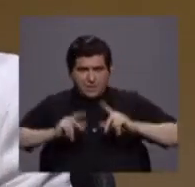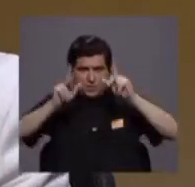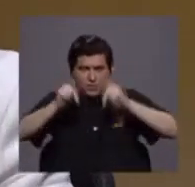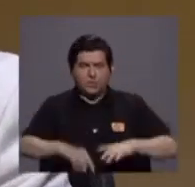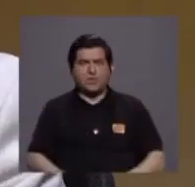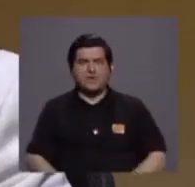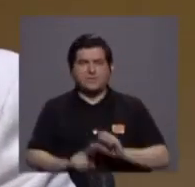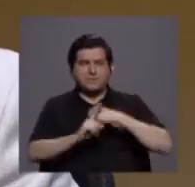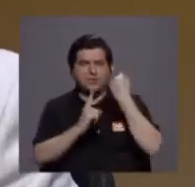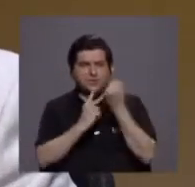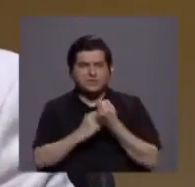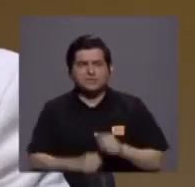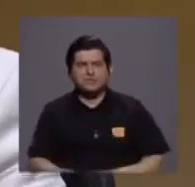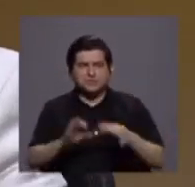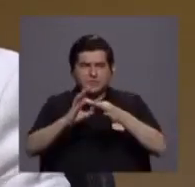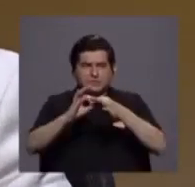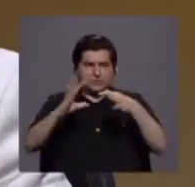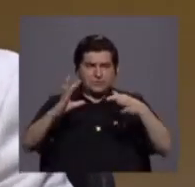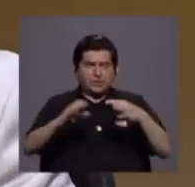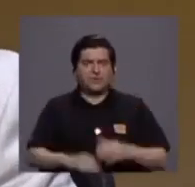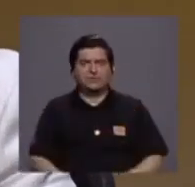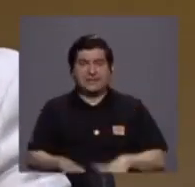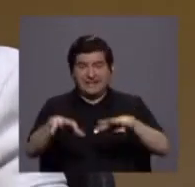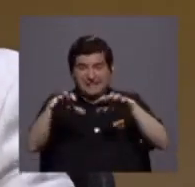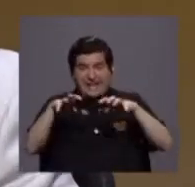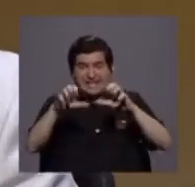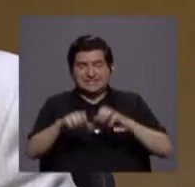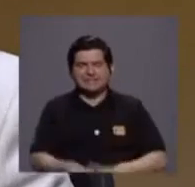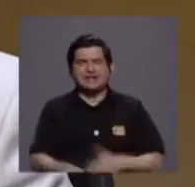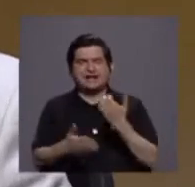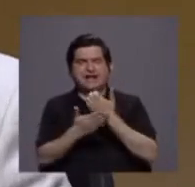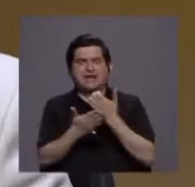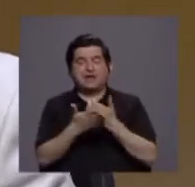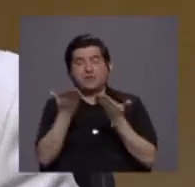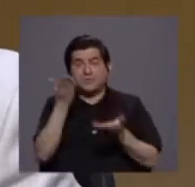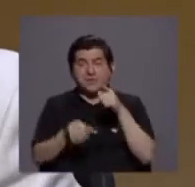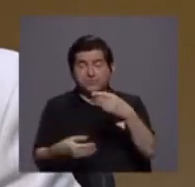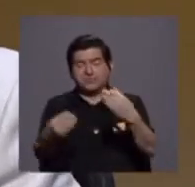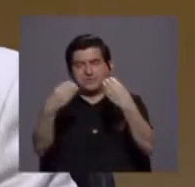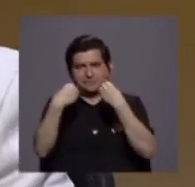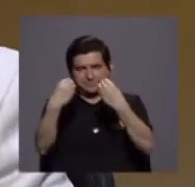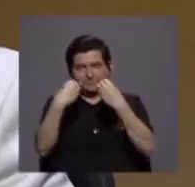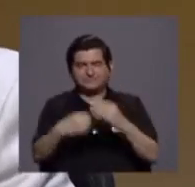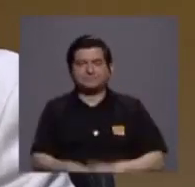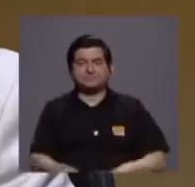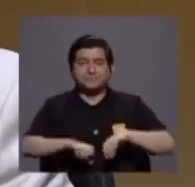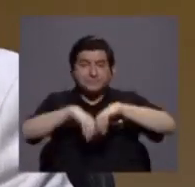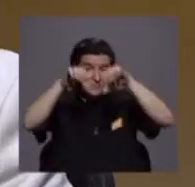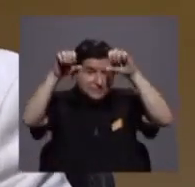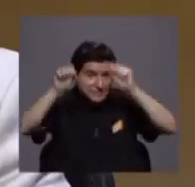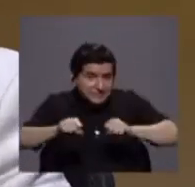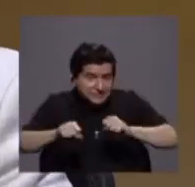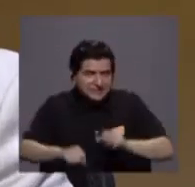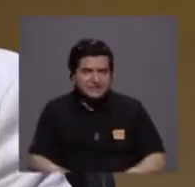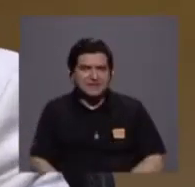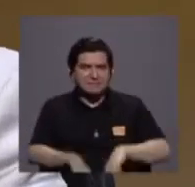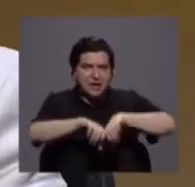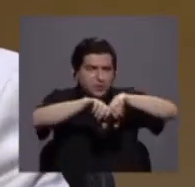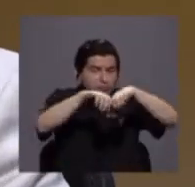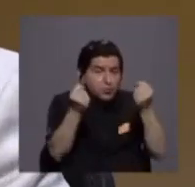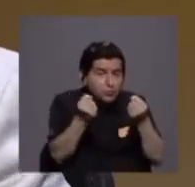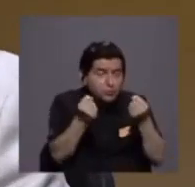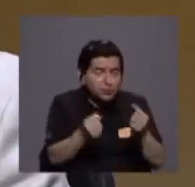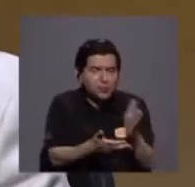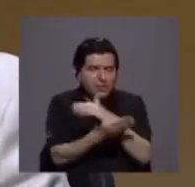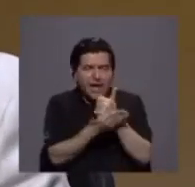donde hay tensiones. Y esto desde la economía usted podría hasta darme una clase. Cuando en un sistema hay una fractura o algo se